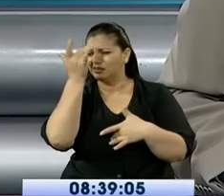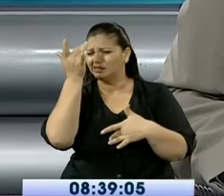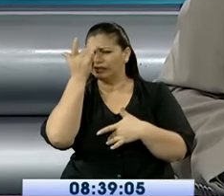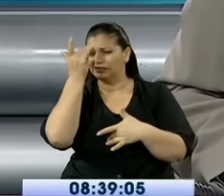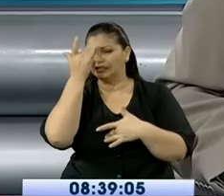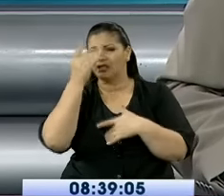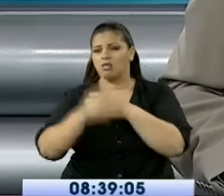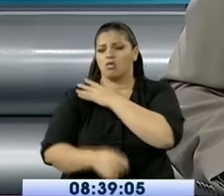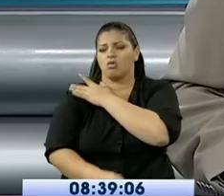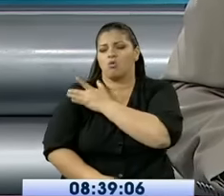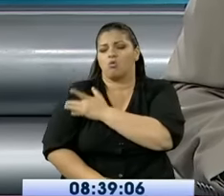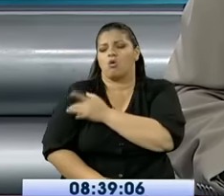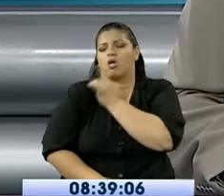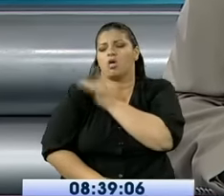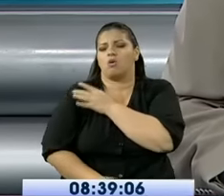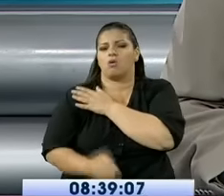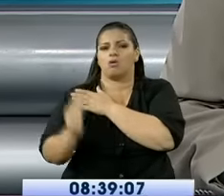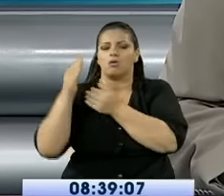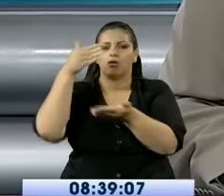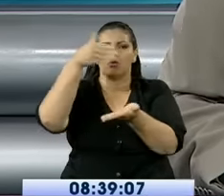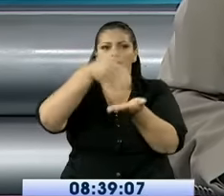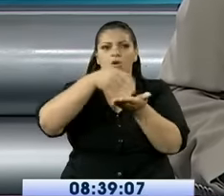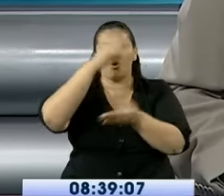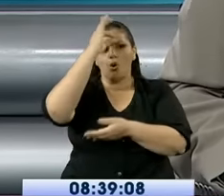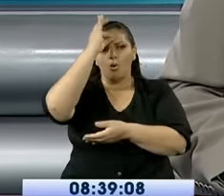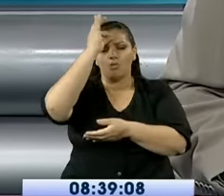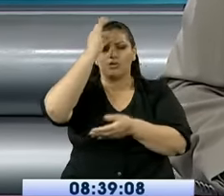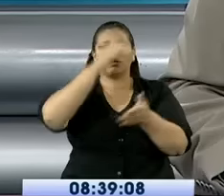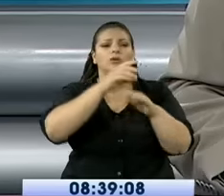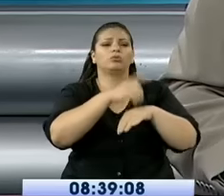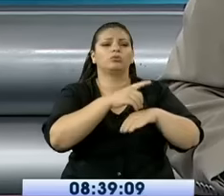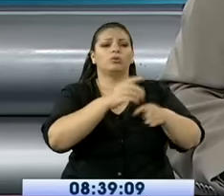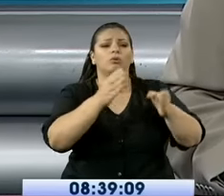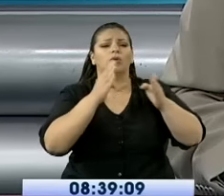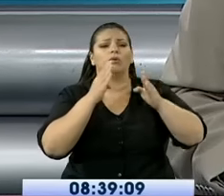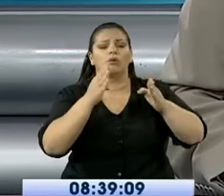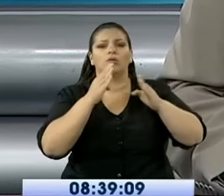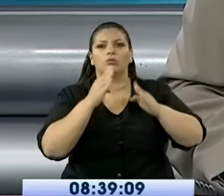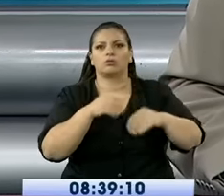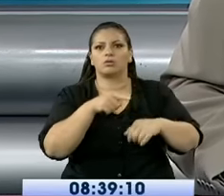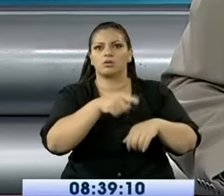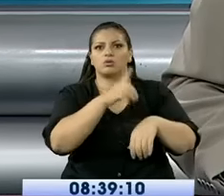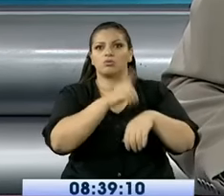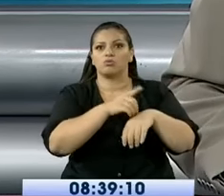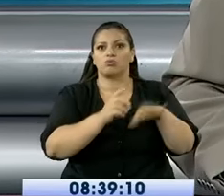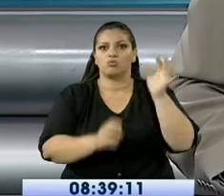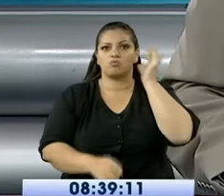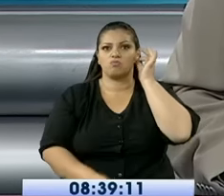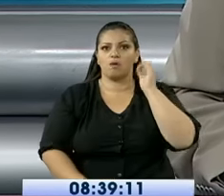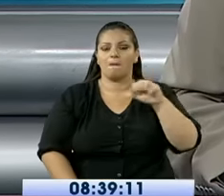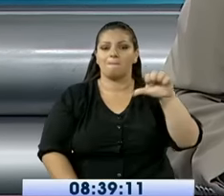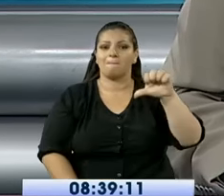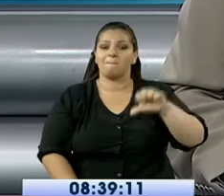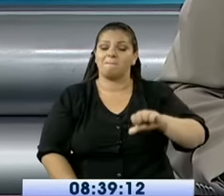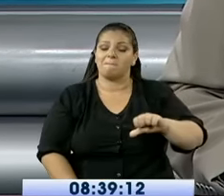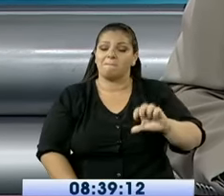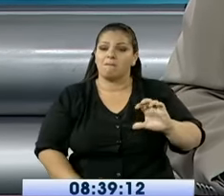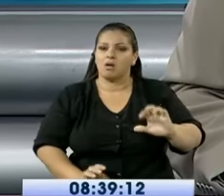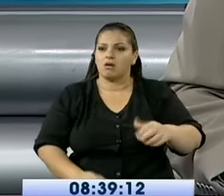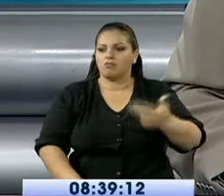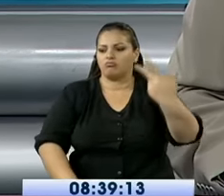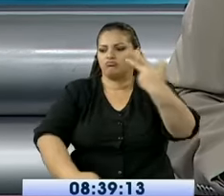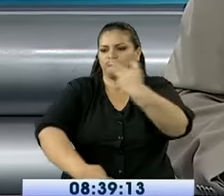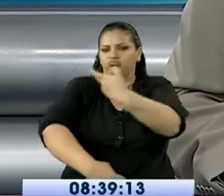ambulatoria a un hospital. La madre de la víctima cuestiona la aplicación de un fármaco del que dice no